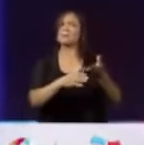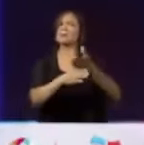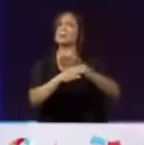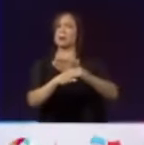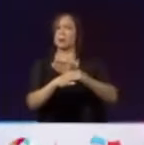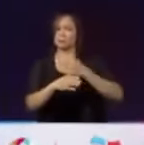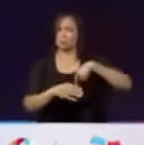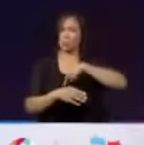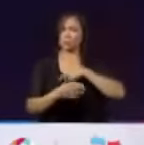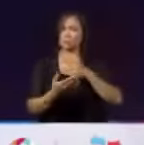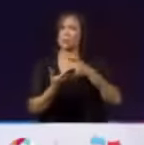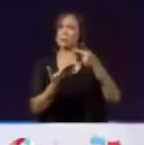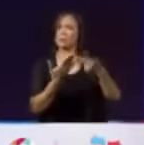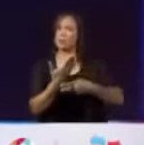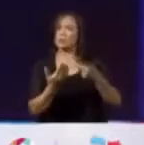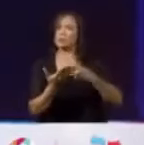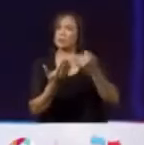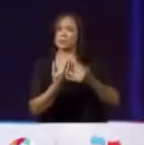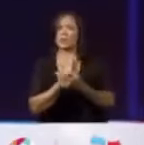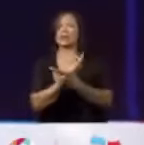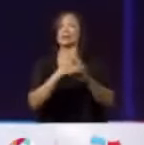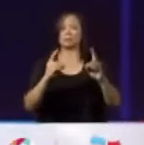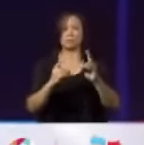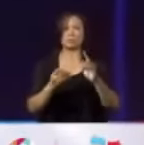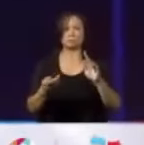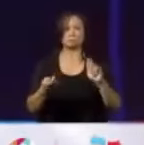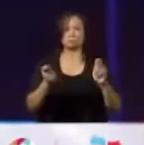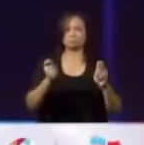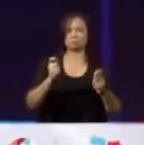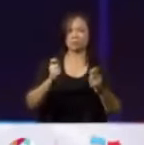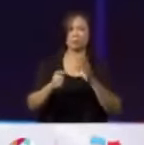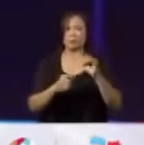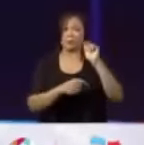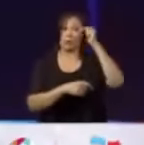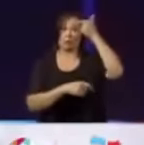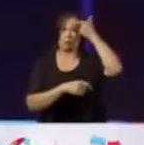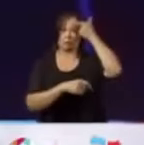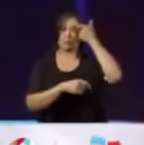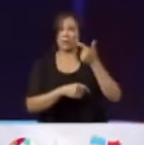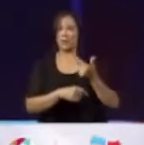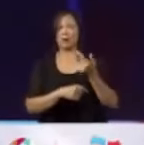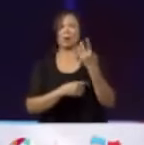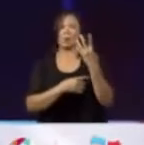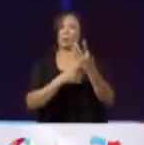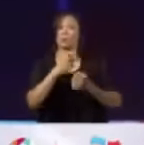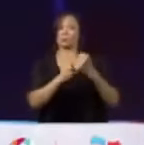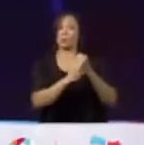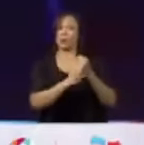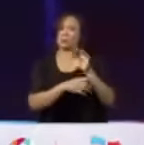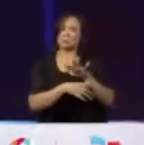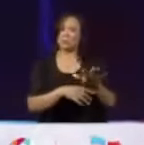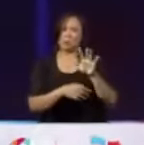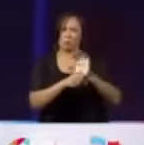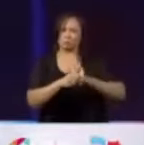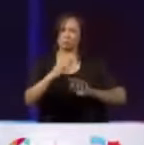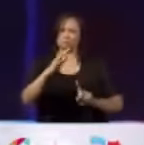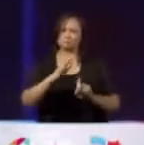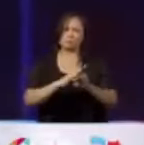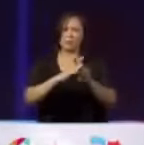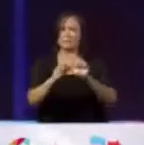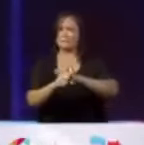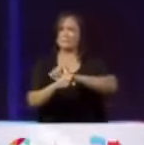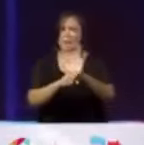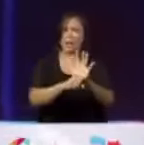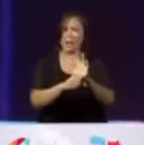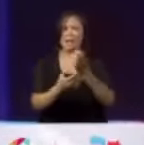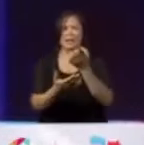nuestra política y también la calidad de nuestra democracia. Llegamos al gobierno hace casi 4 años con una pandemia,